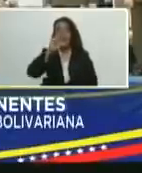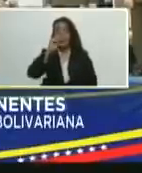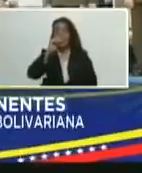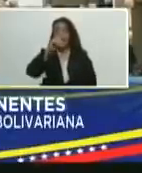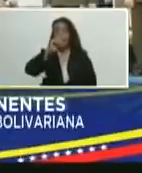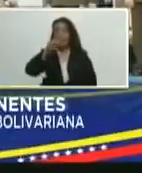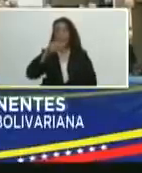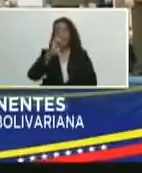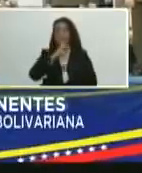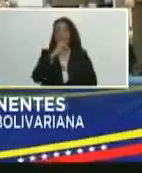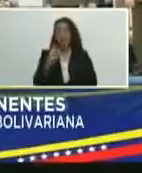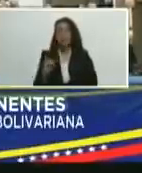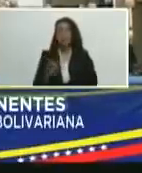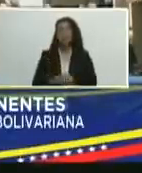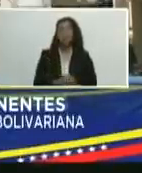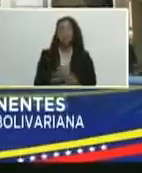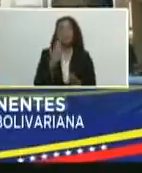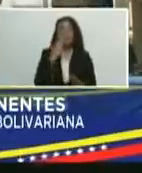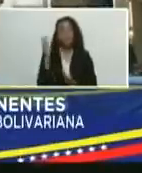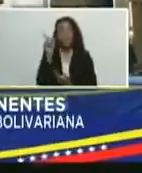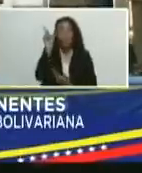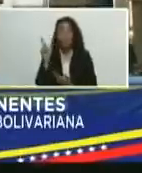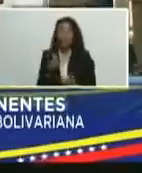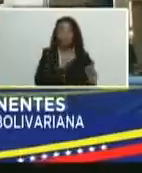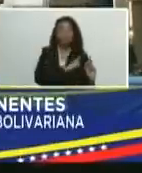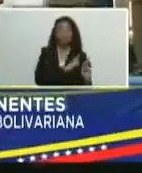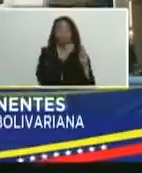Johan Alexander Hernández Lare.